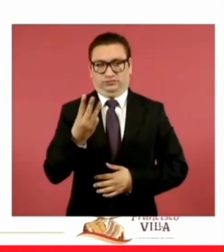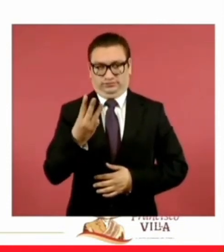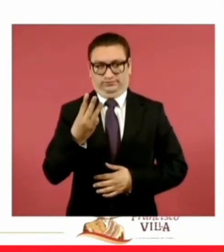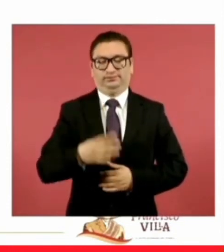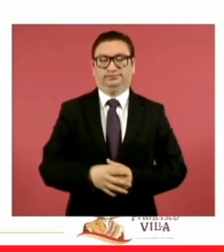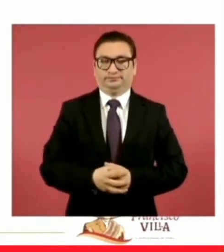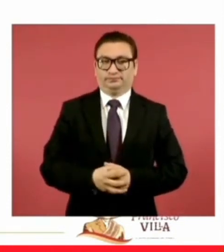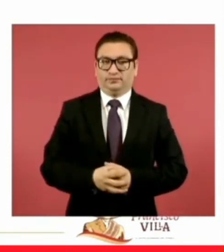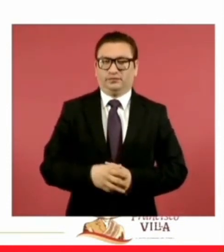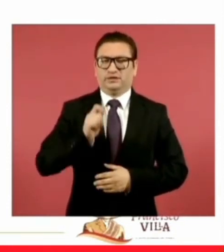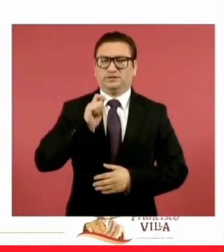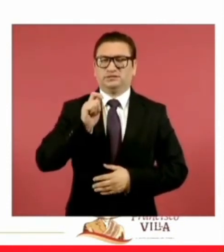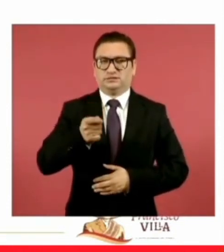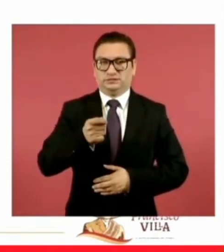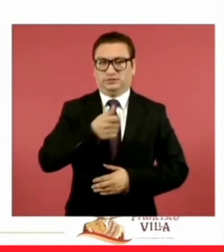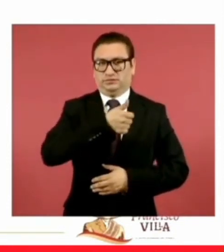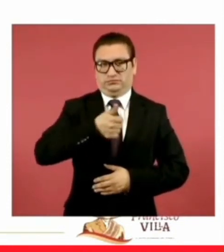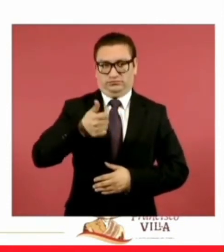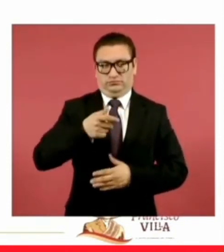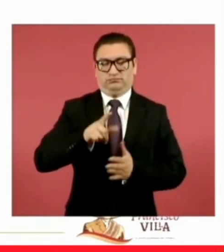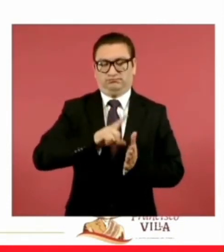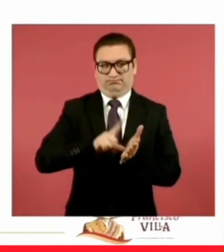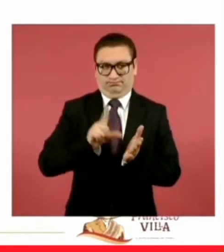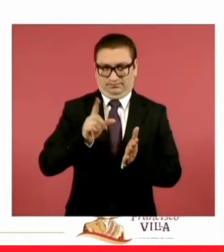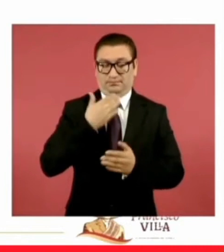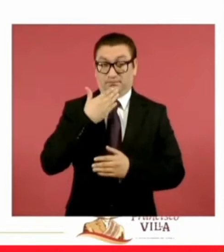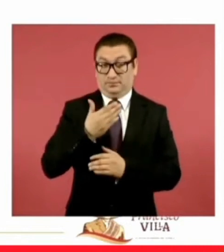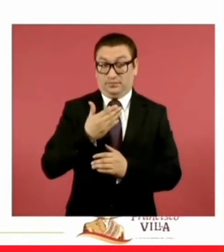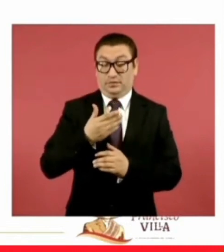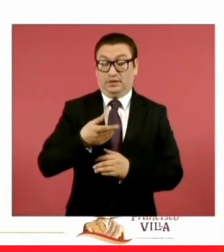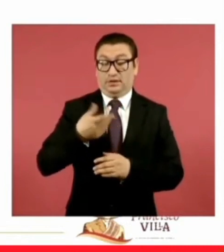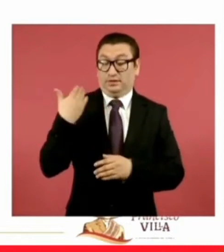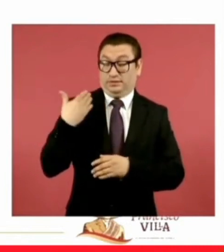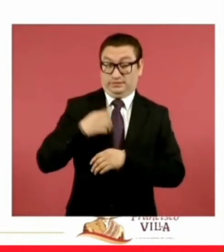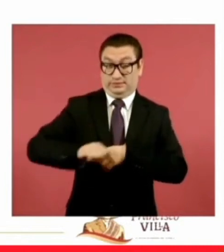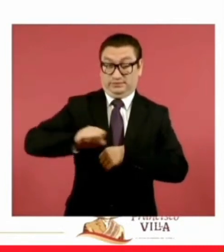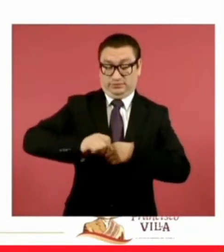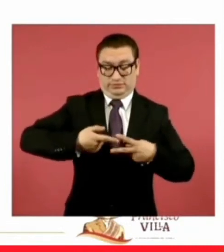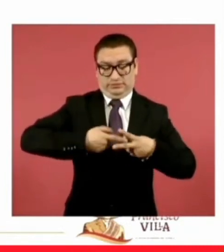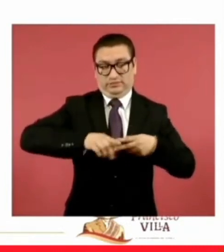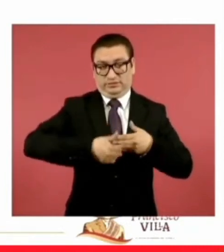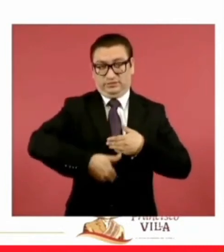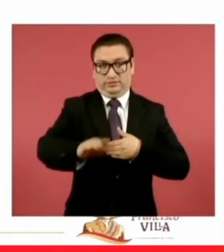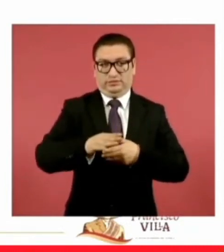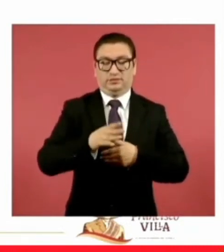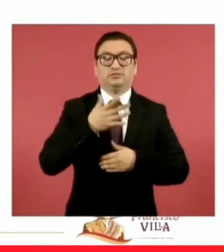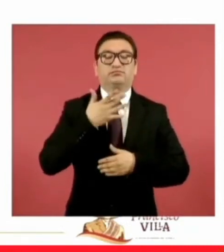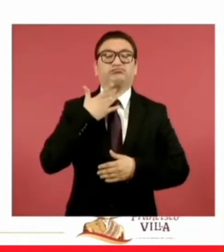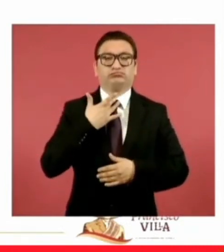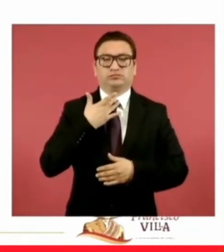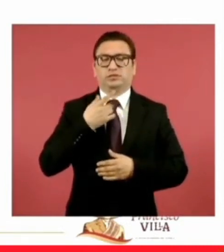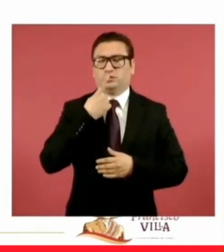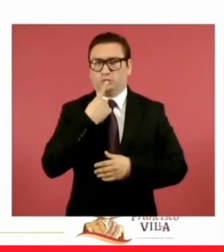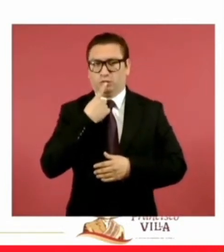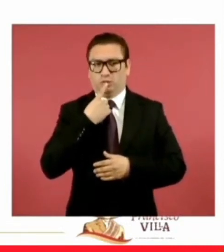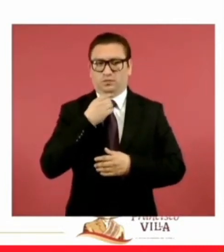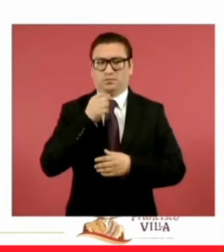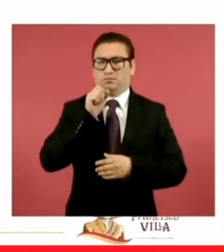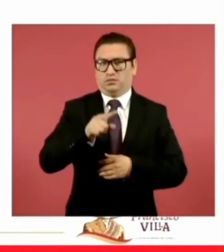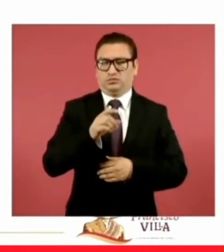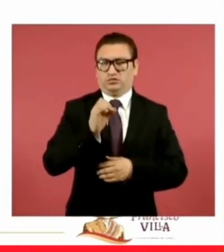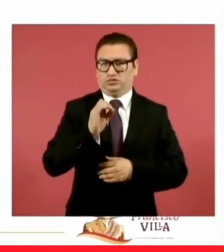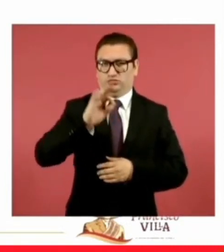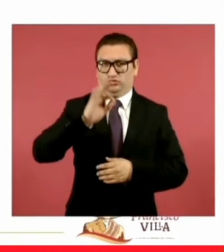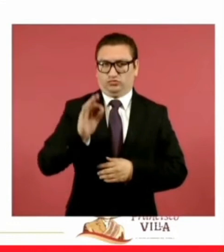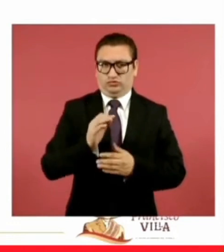$24.03, esto por cada litro. Para esta semana que inicia, premium y regular se mantiene nuevamente con 0%